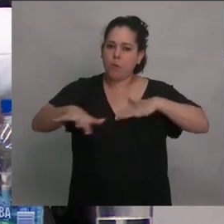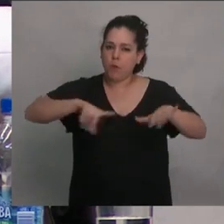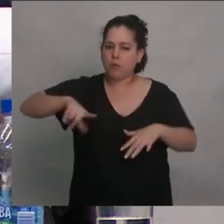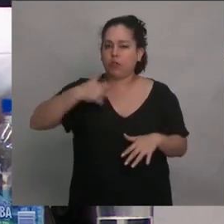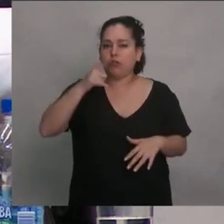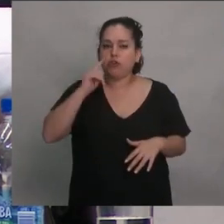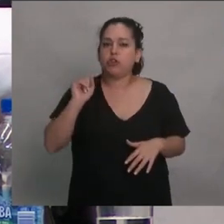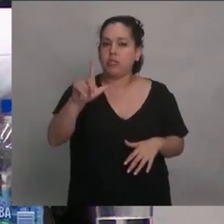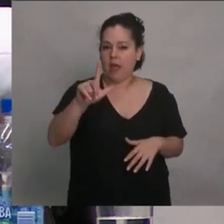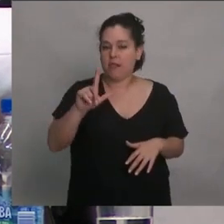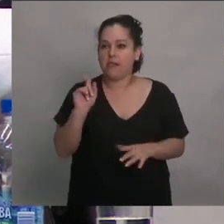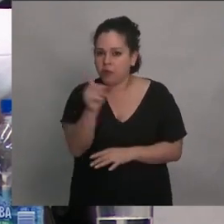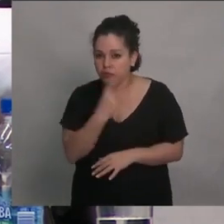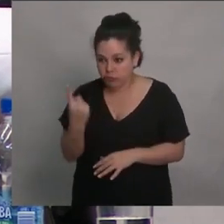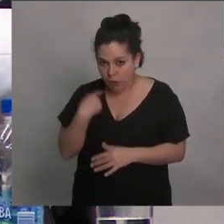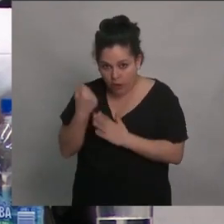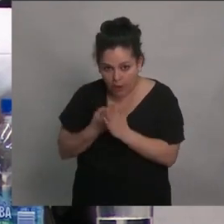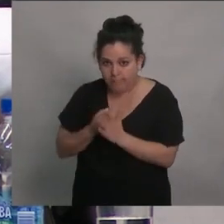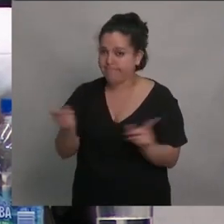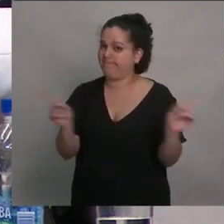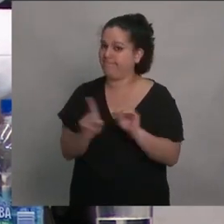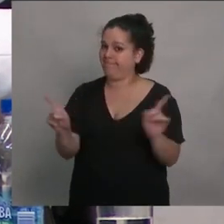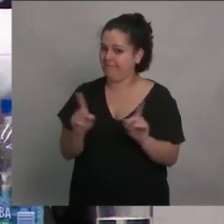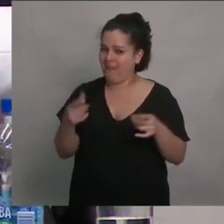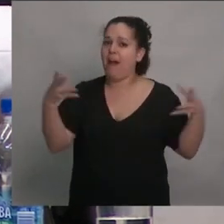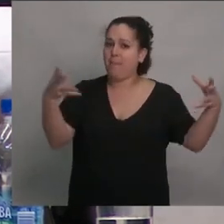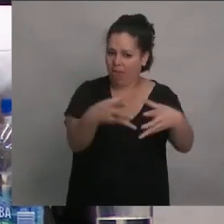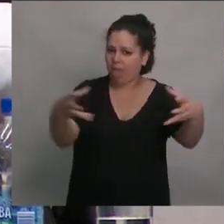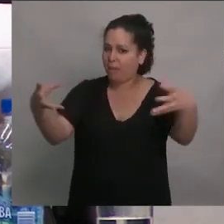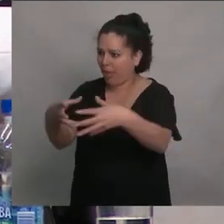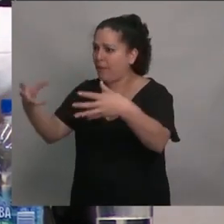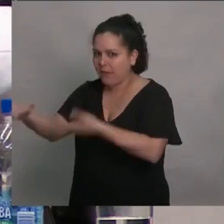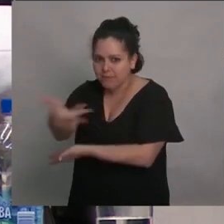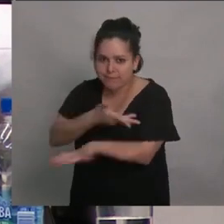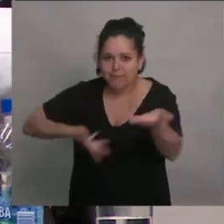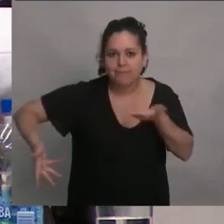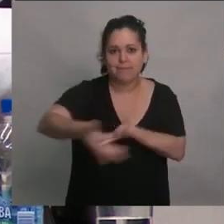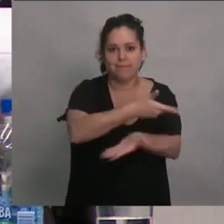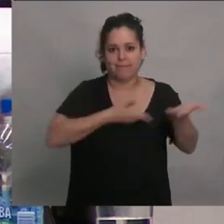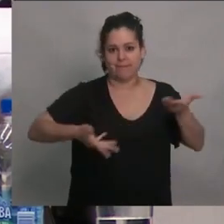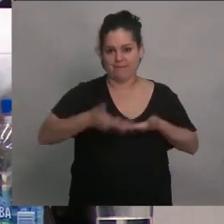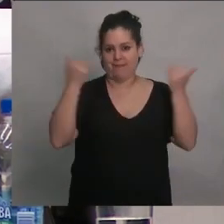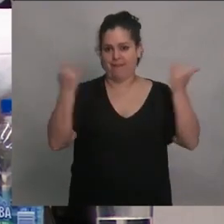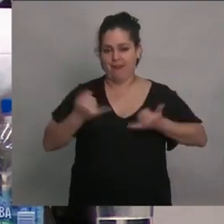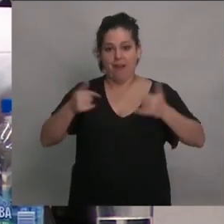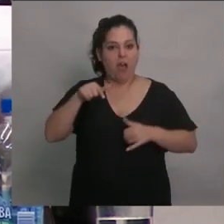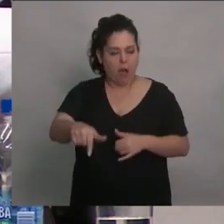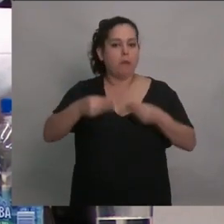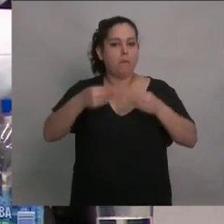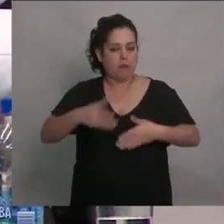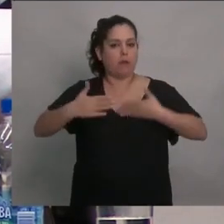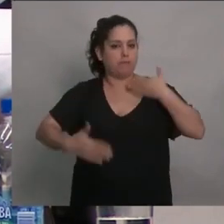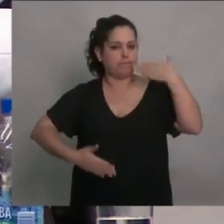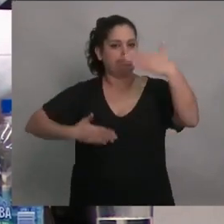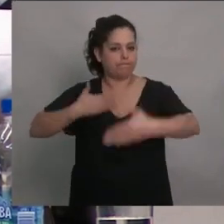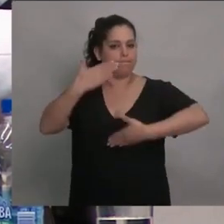no estuvimos solas, abrimos espacio y construimos solidaridad. Y entonces los avances fueron enormes,